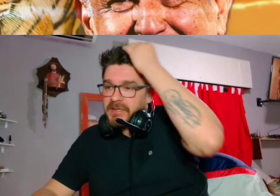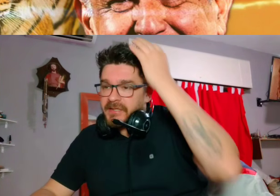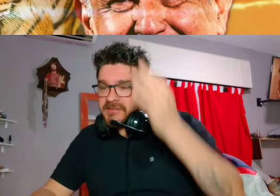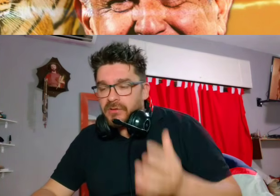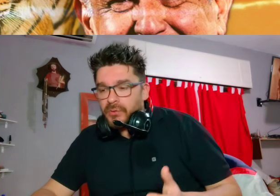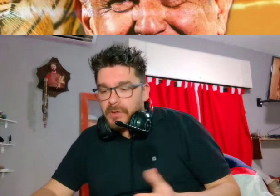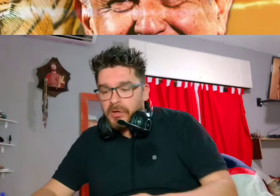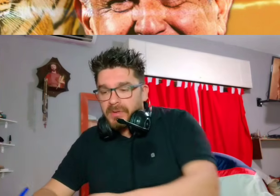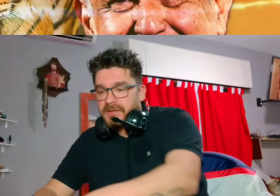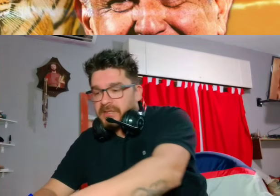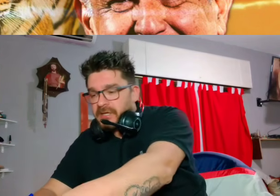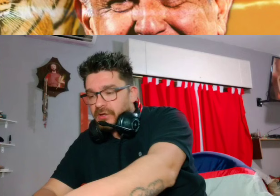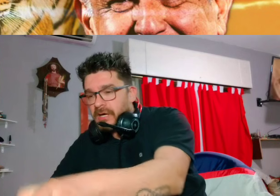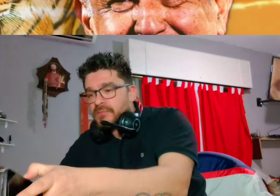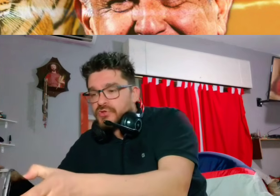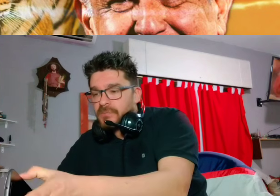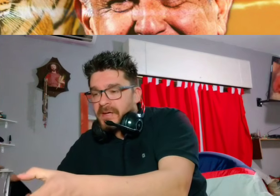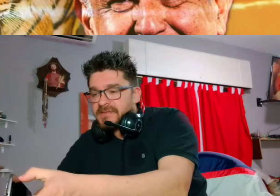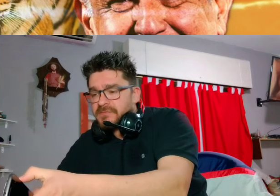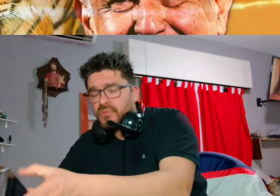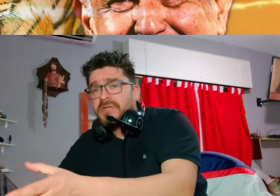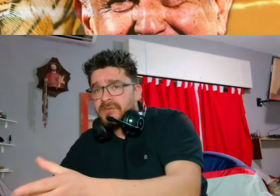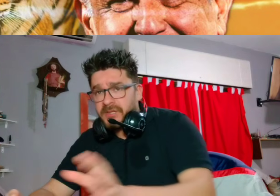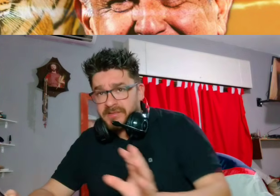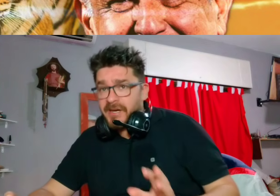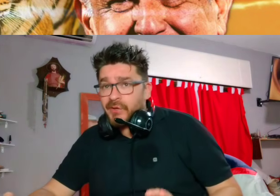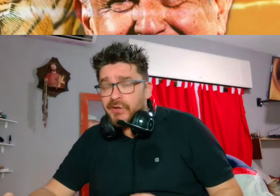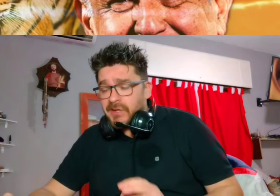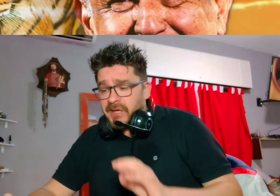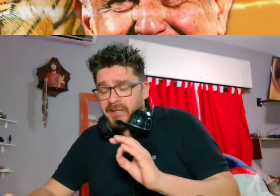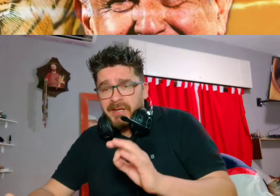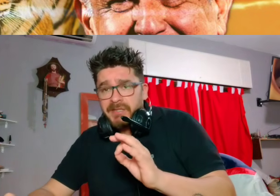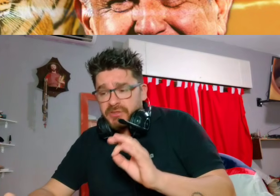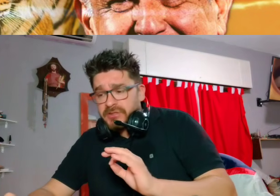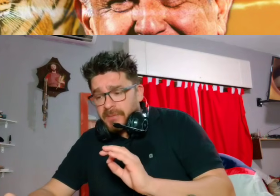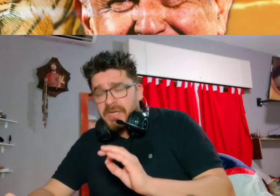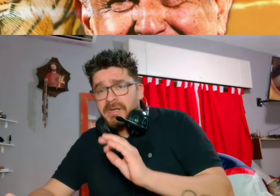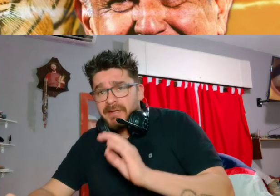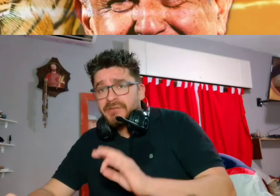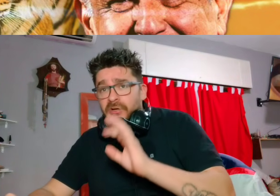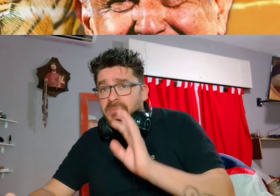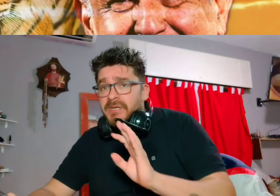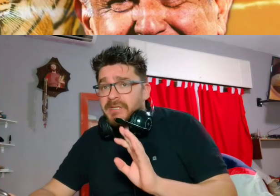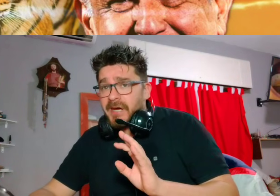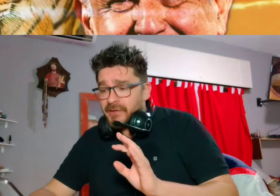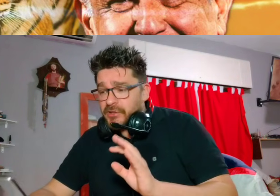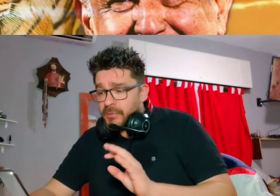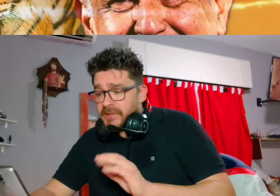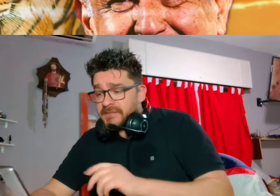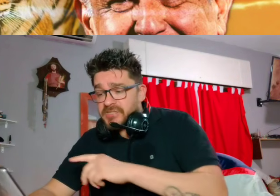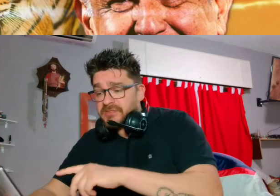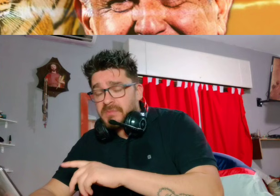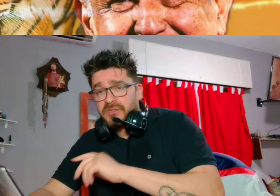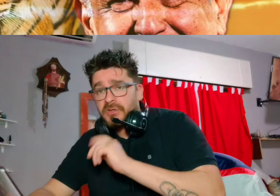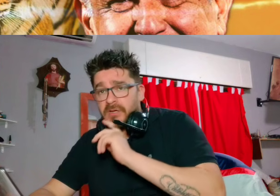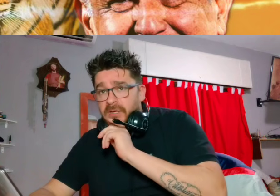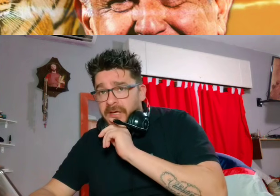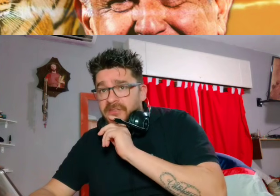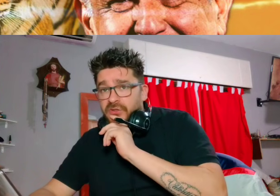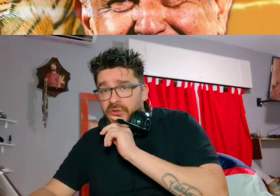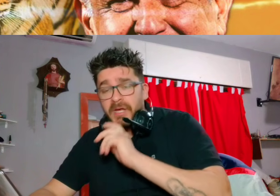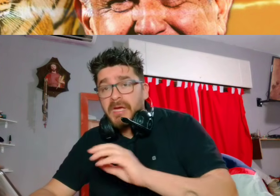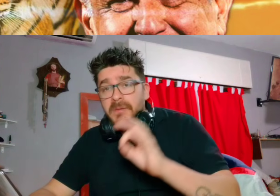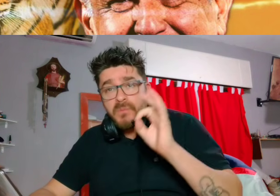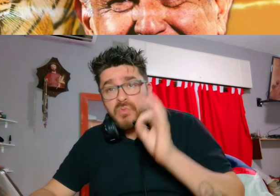del litio es algo nuevo y, como les dije, ¿no? Hay muchos países muy interesados en el litio y también en el litio mexicano, ¿no? Porque ese